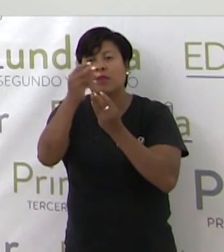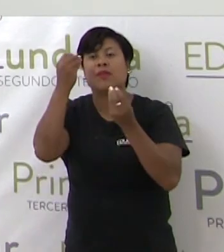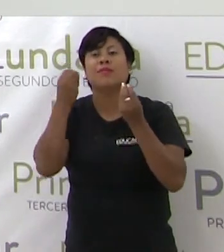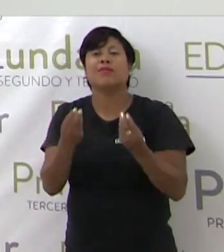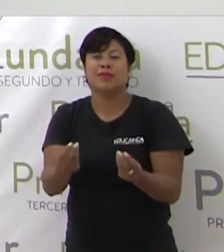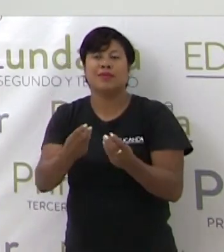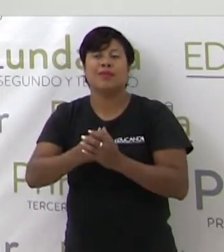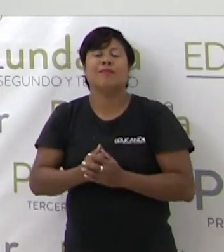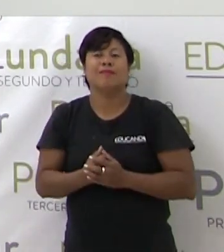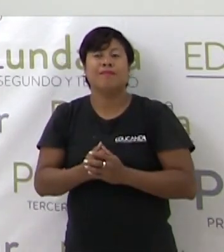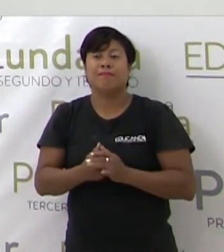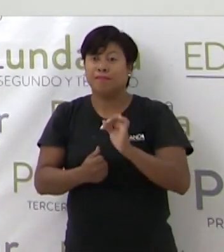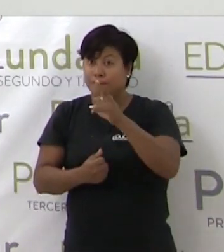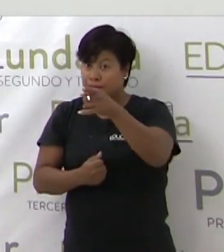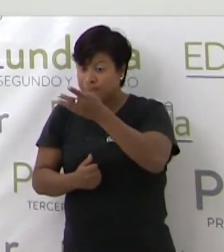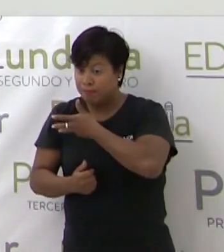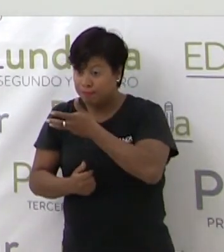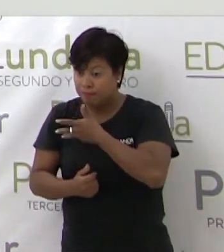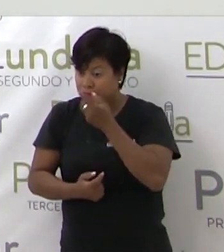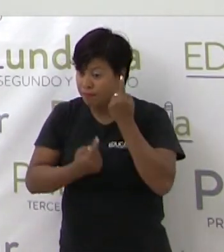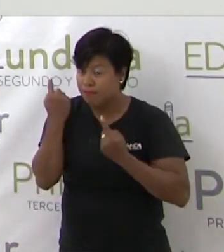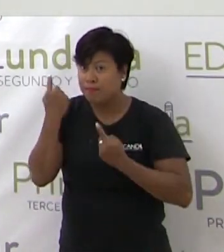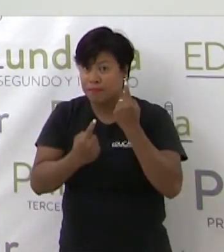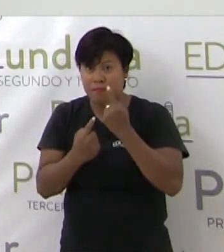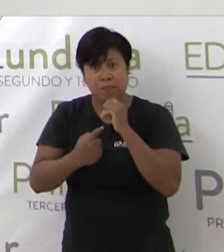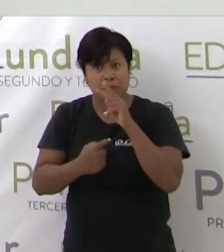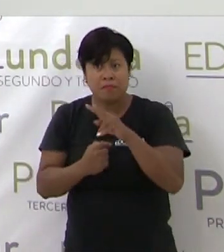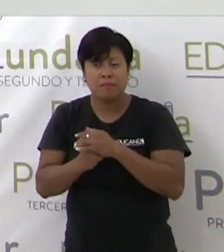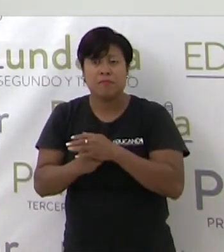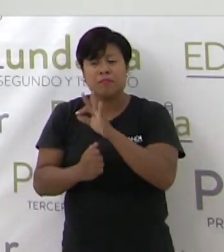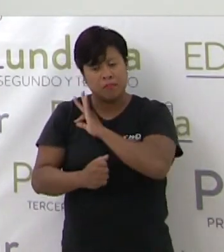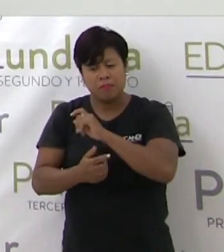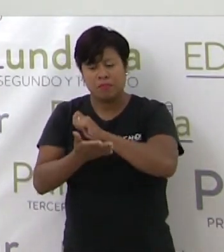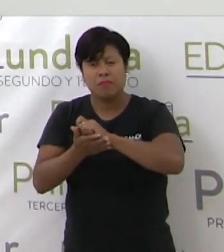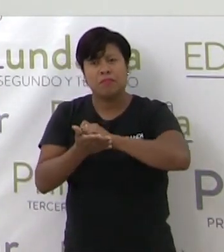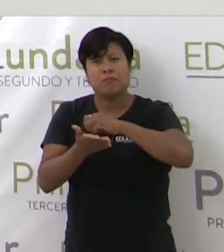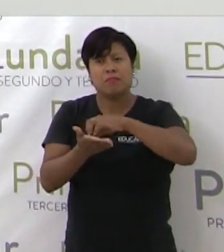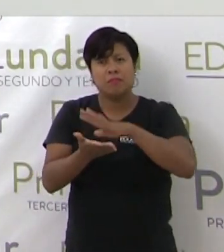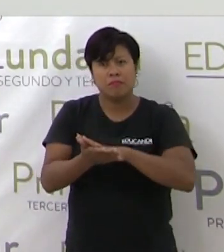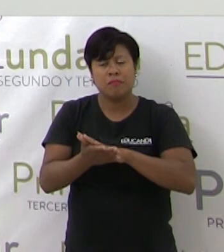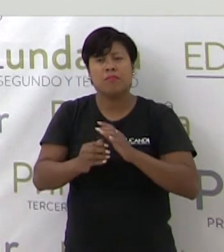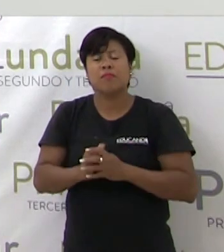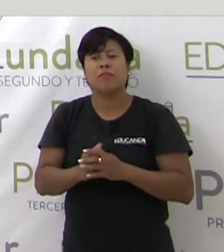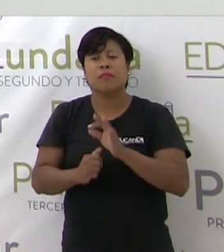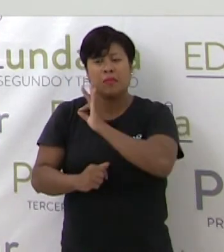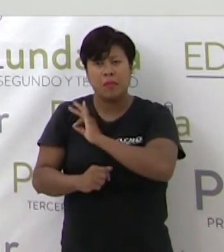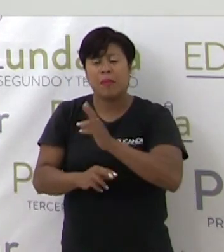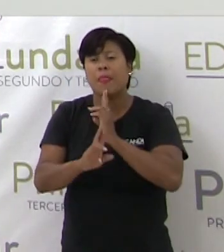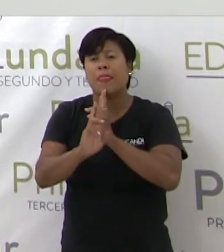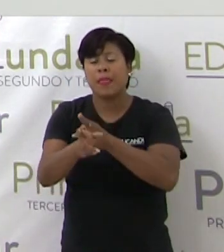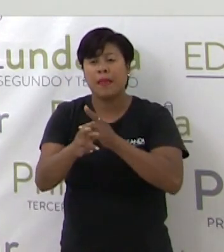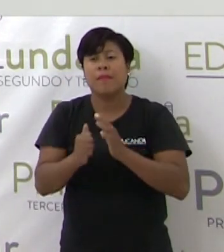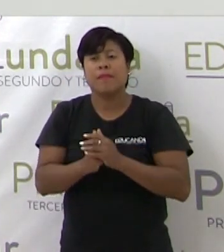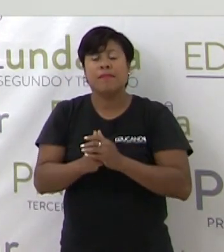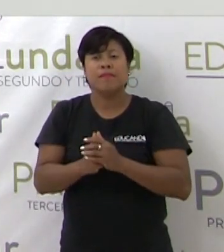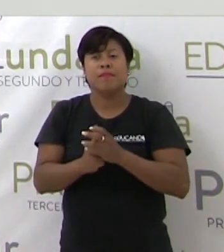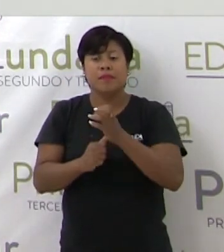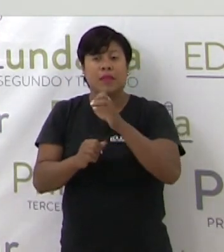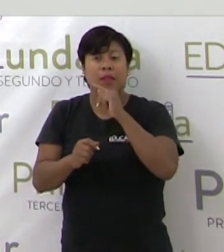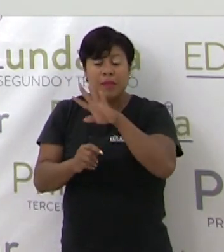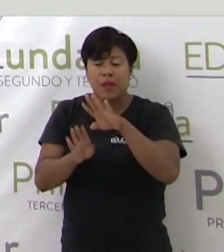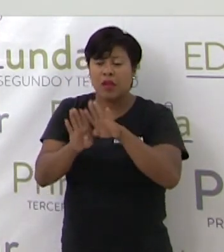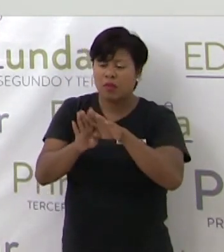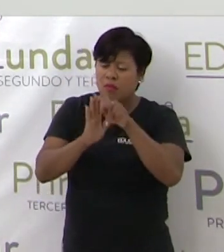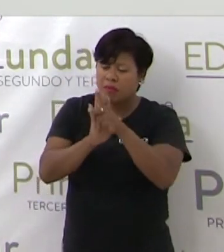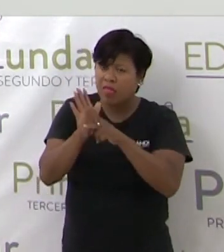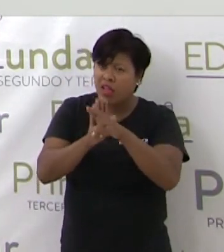muchísimo. Si tienes alguna duda también, puedes escribirnos, puedes consultar también los videos las veces que